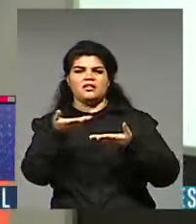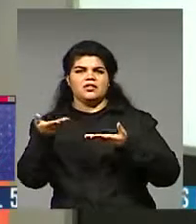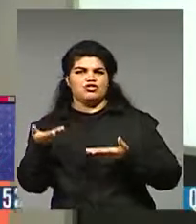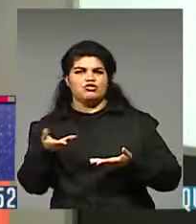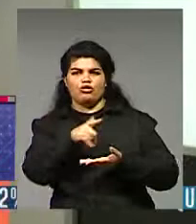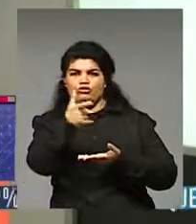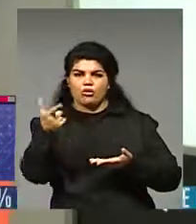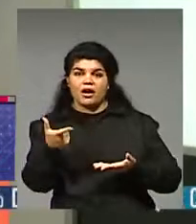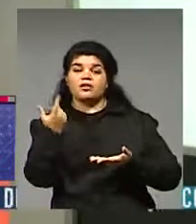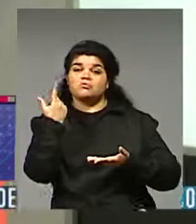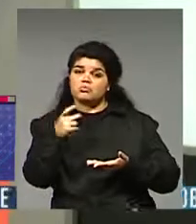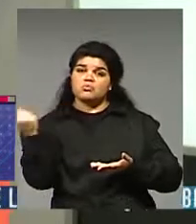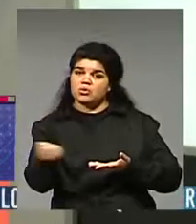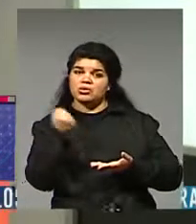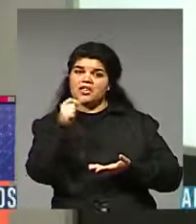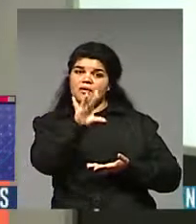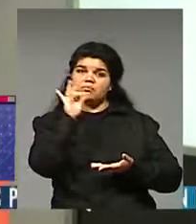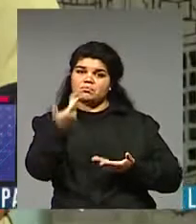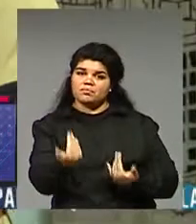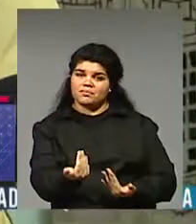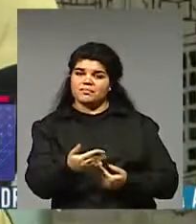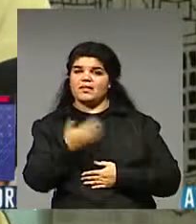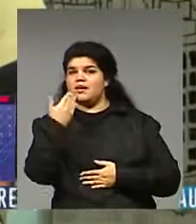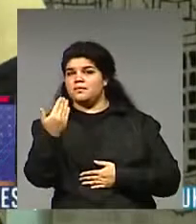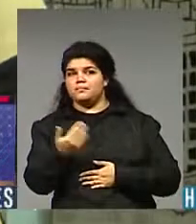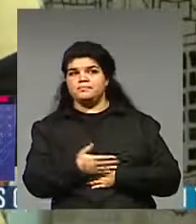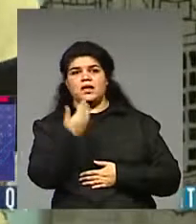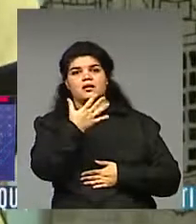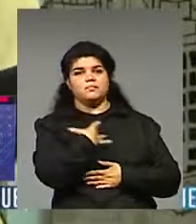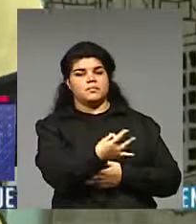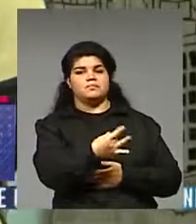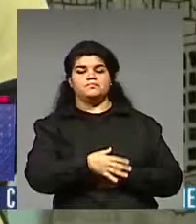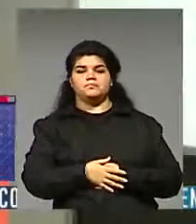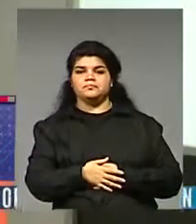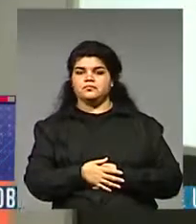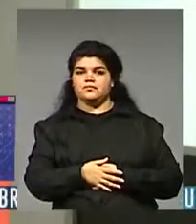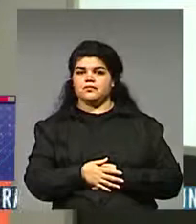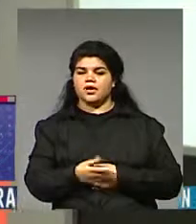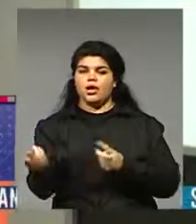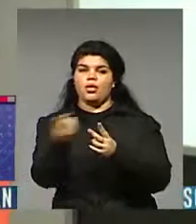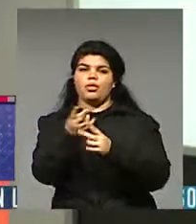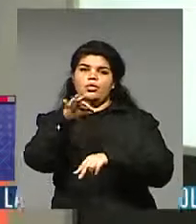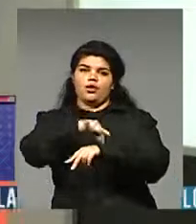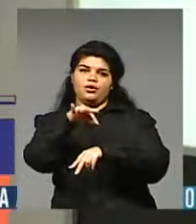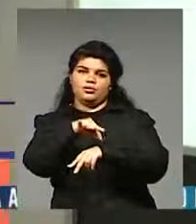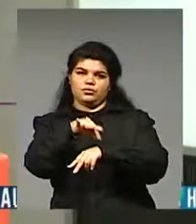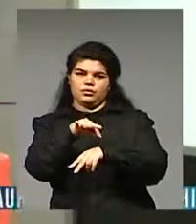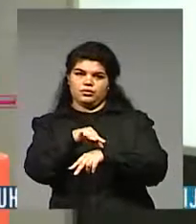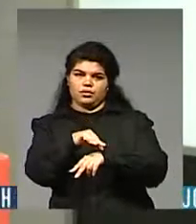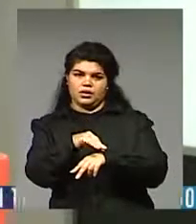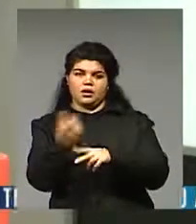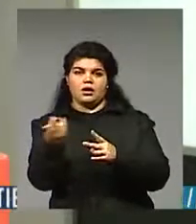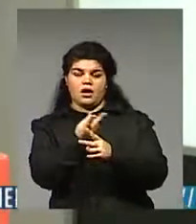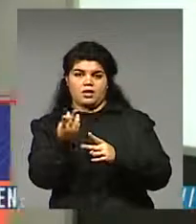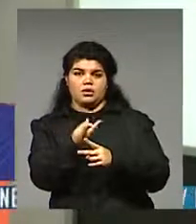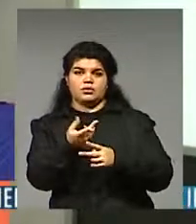bueno que sea una buena opción para los mendocinos. Muchas bueno, gracias por invitar. Andrea Quirós y la doctora también Carolina Tabernaro de